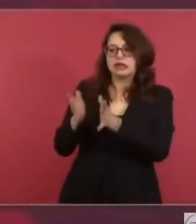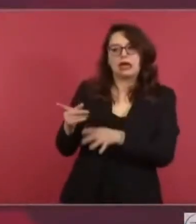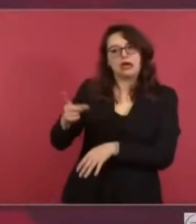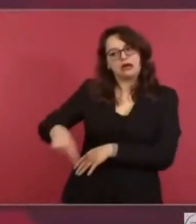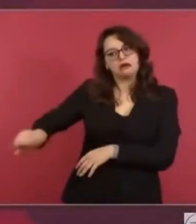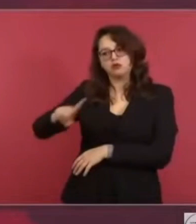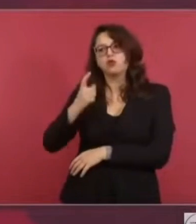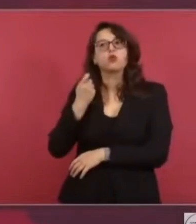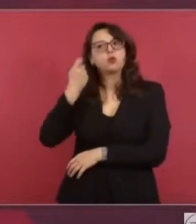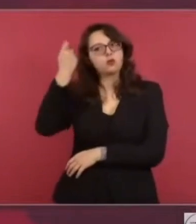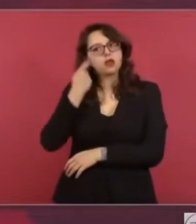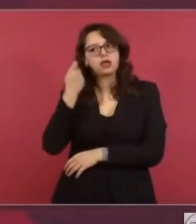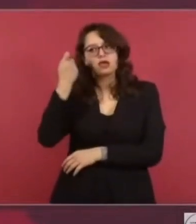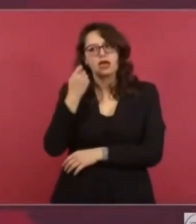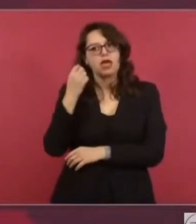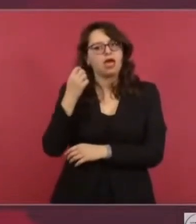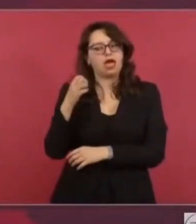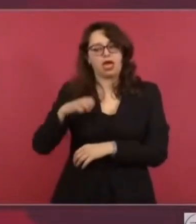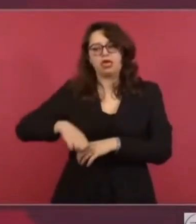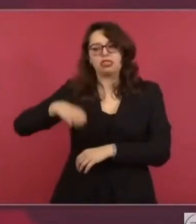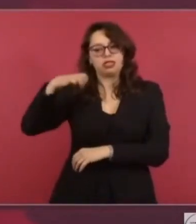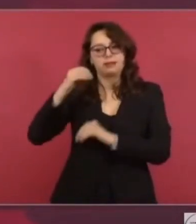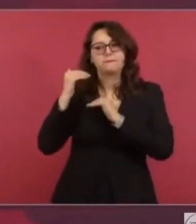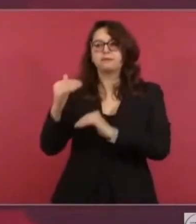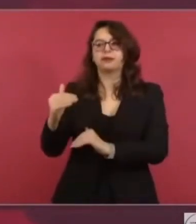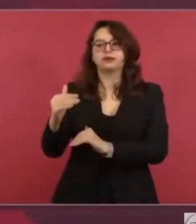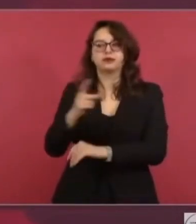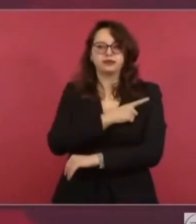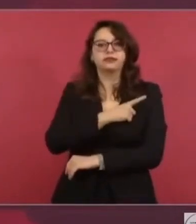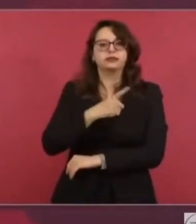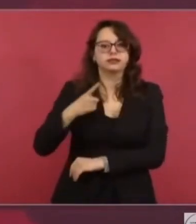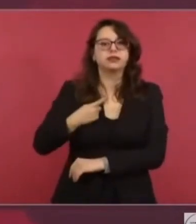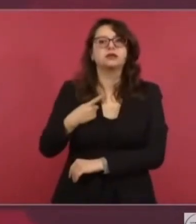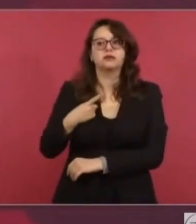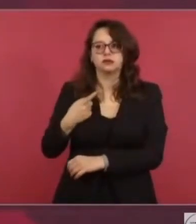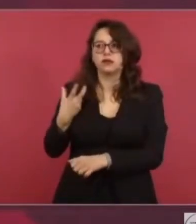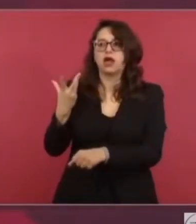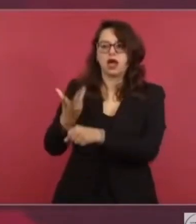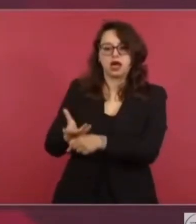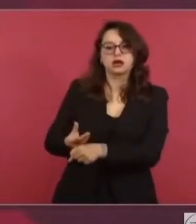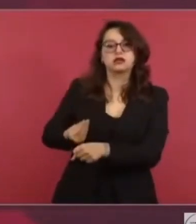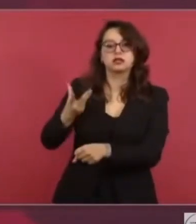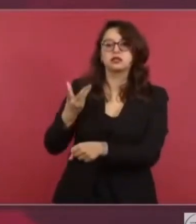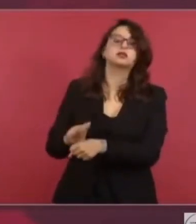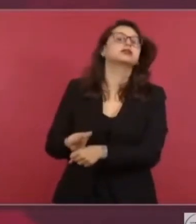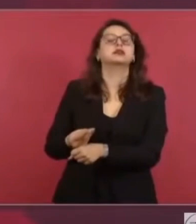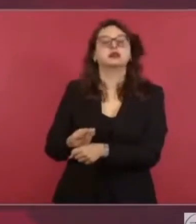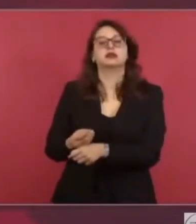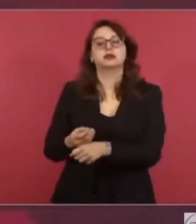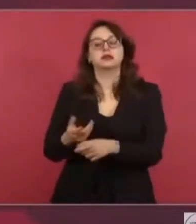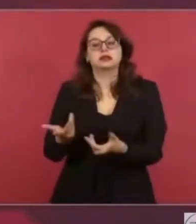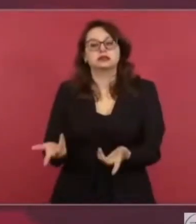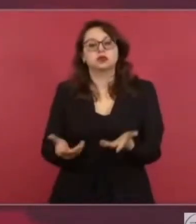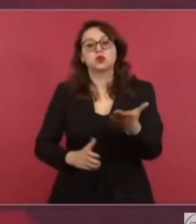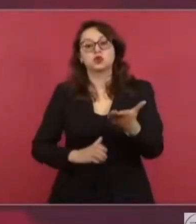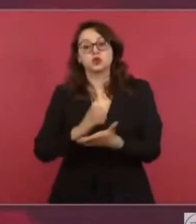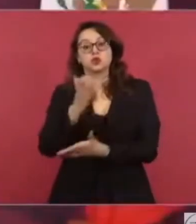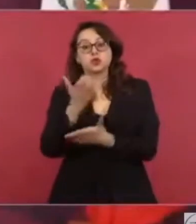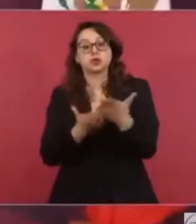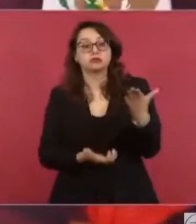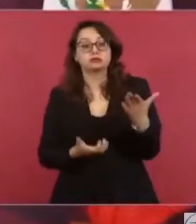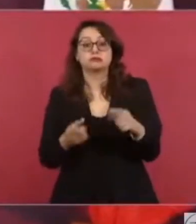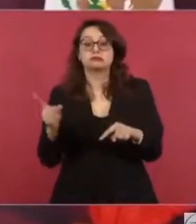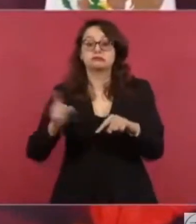esa situación, lo que tú llamas mutilar el contrato, que lo hicieron